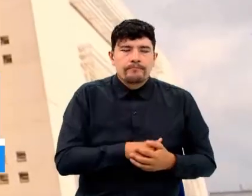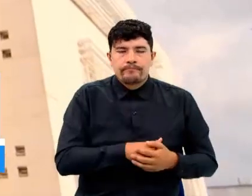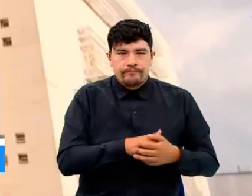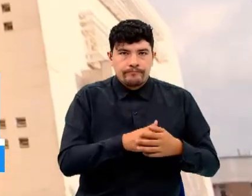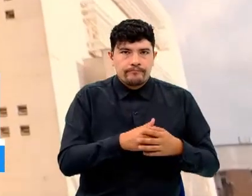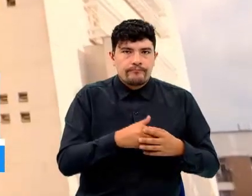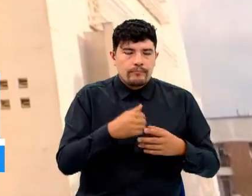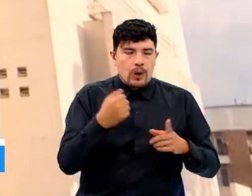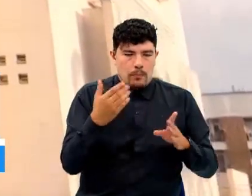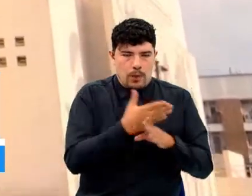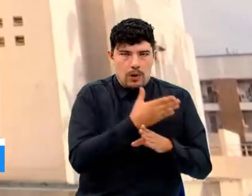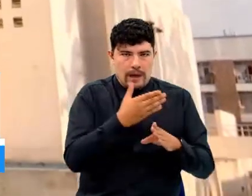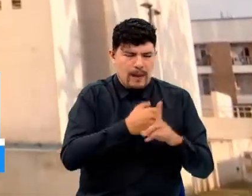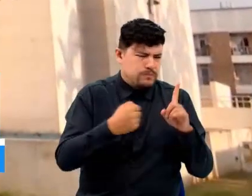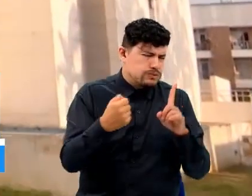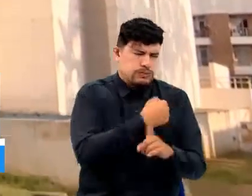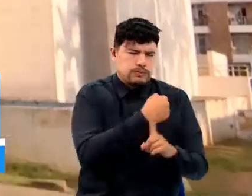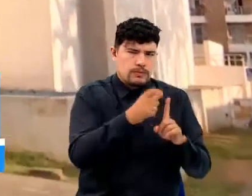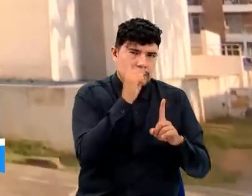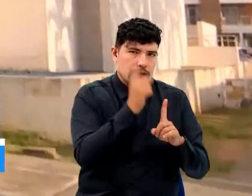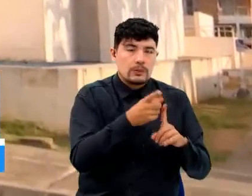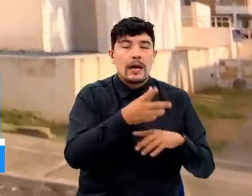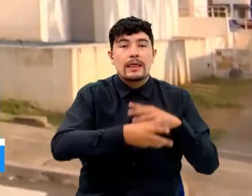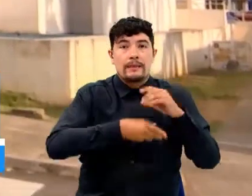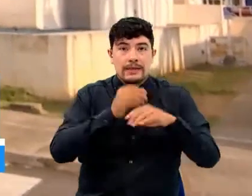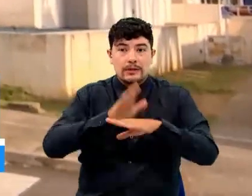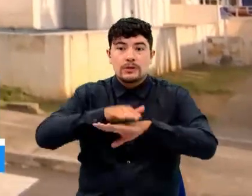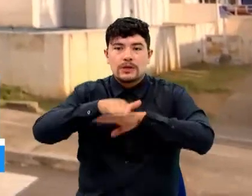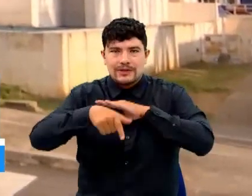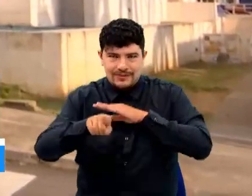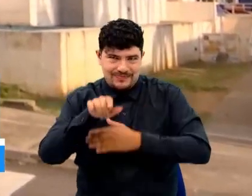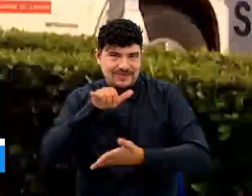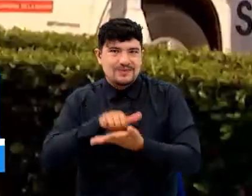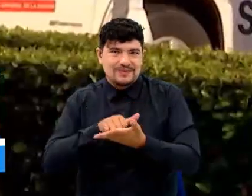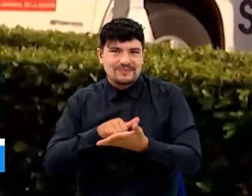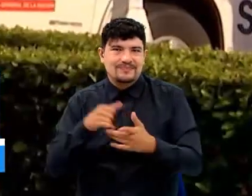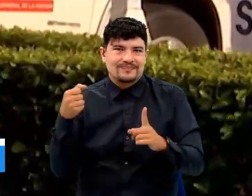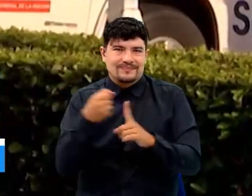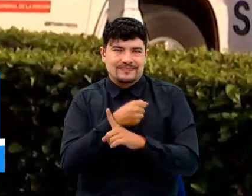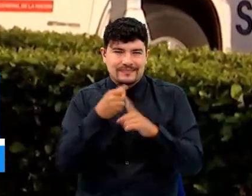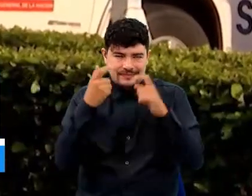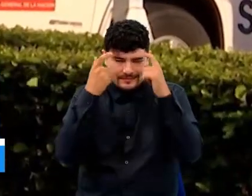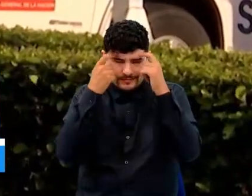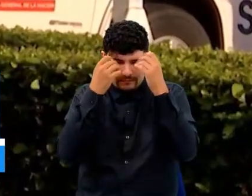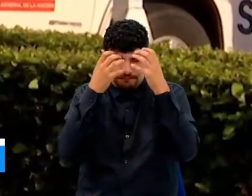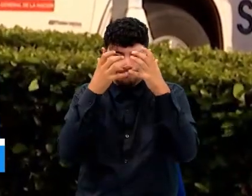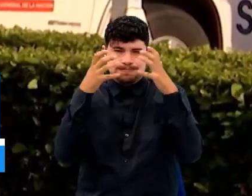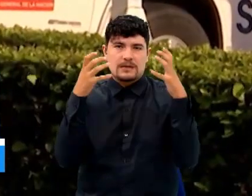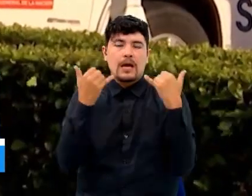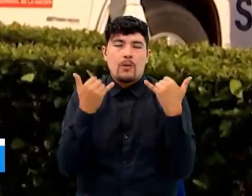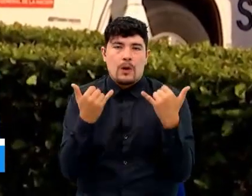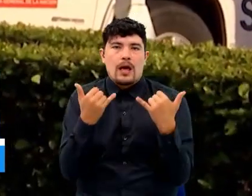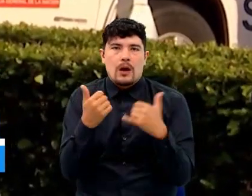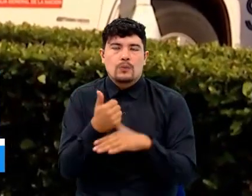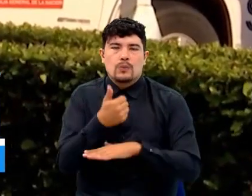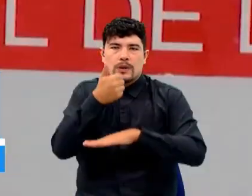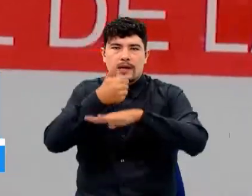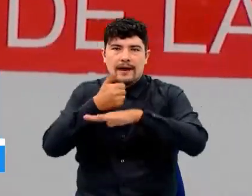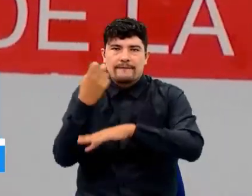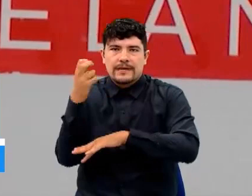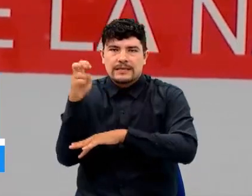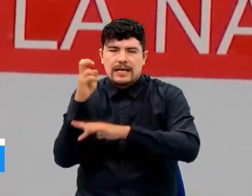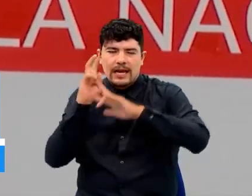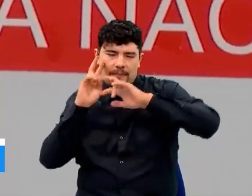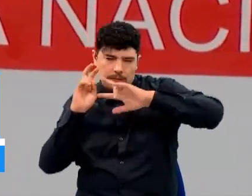un grupo de investigadores de la fiscalía excepcional Santander está recolectando material probatorio para determinar los posibles